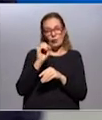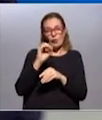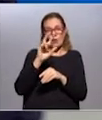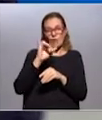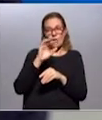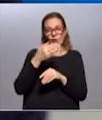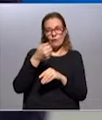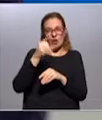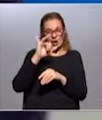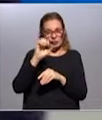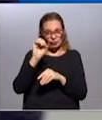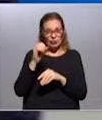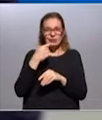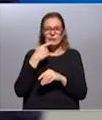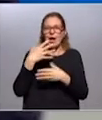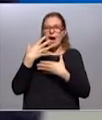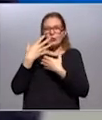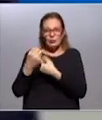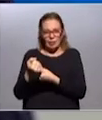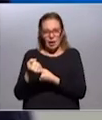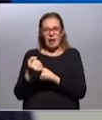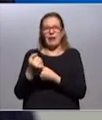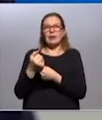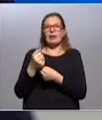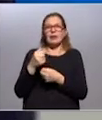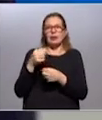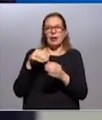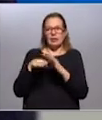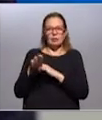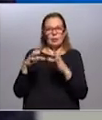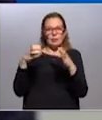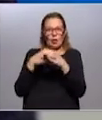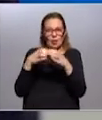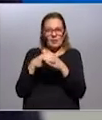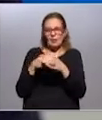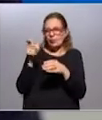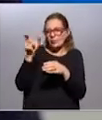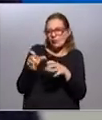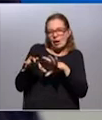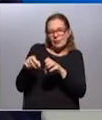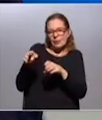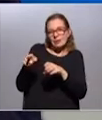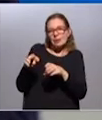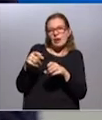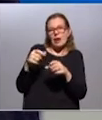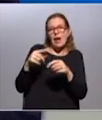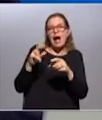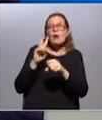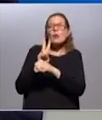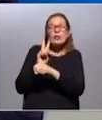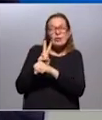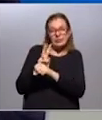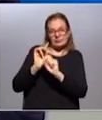se le va a dar el contenido que tenga que tener va a haber una comisión de vecinos que va a gestionar ya cuidar